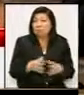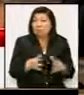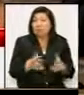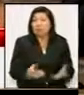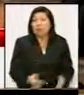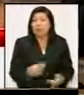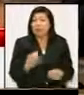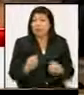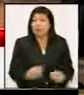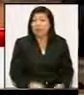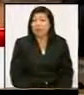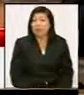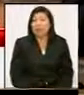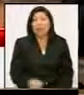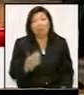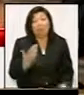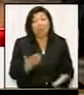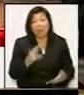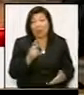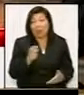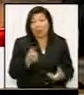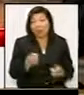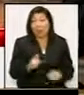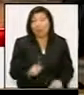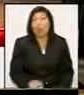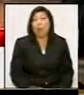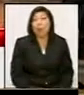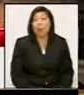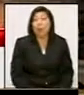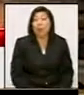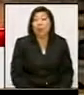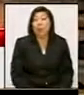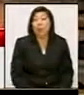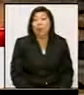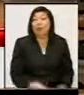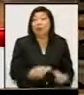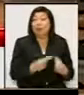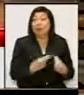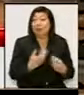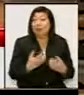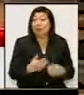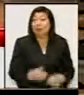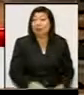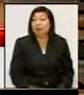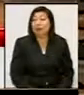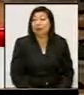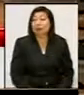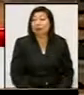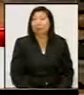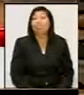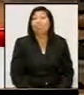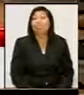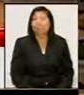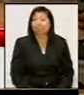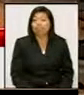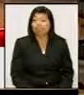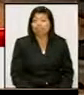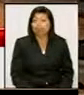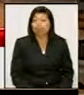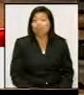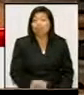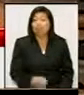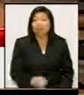al turista? Supuestamente los peruanos, cuando lo hacen, son los responsables directos, son las empresas. Sí. Usted